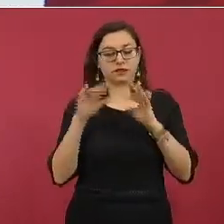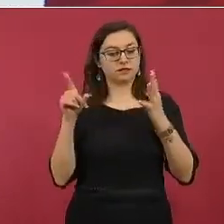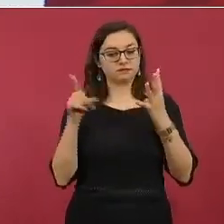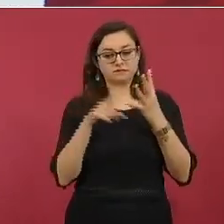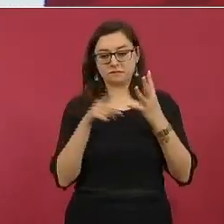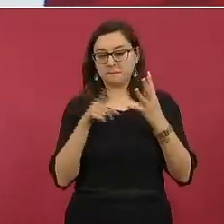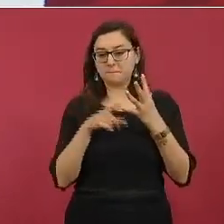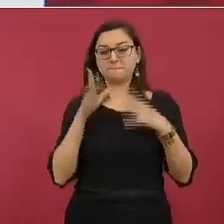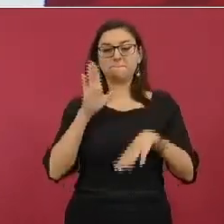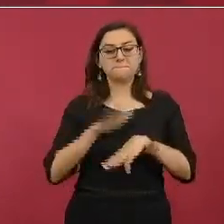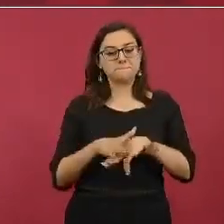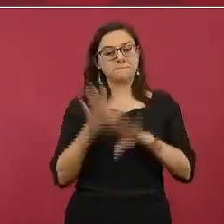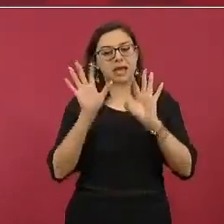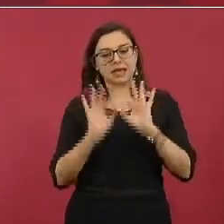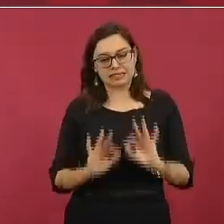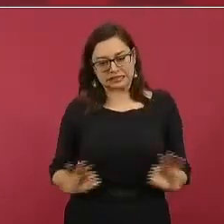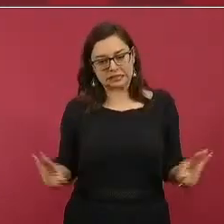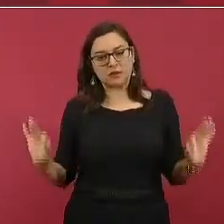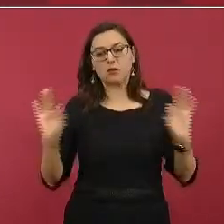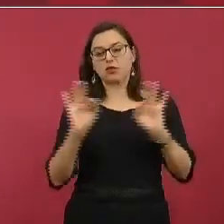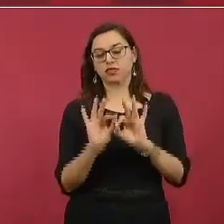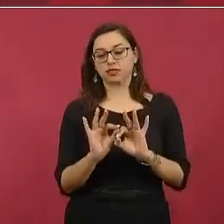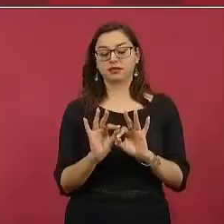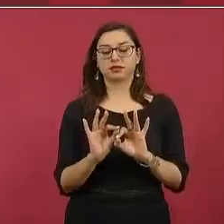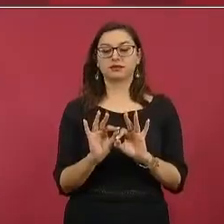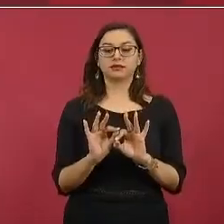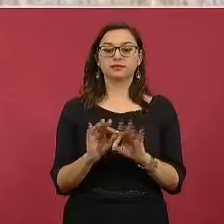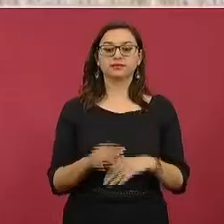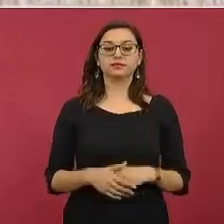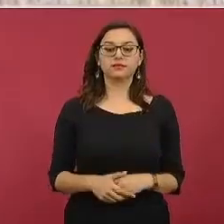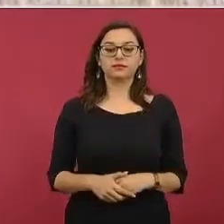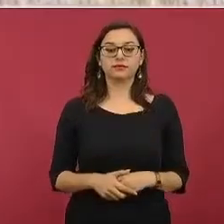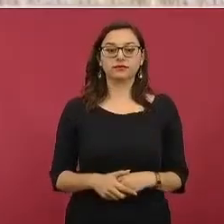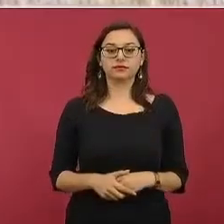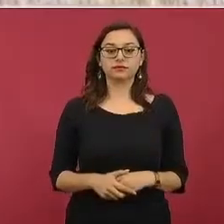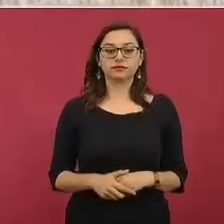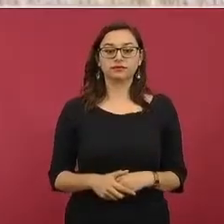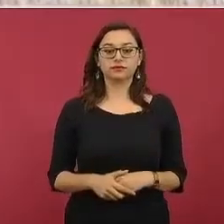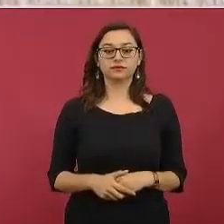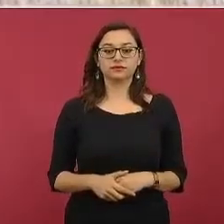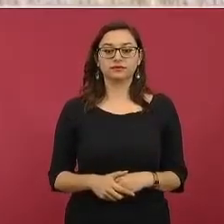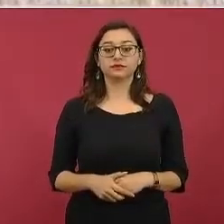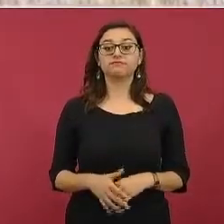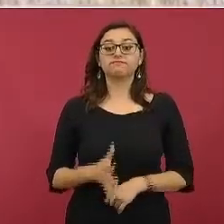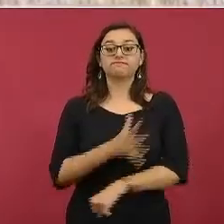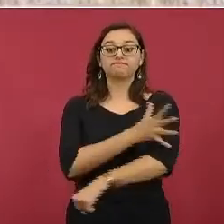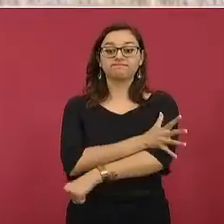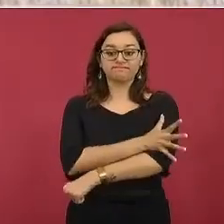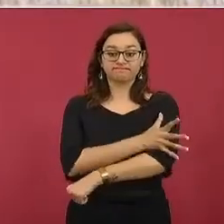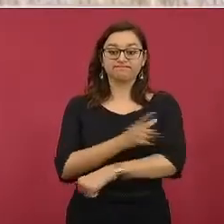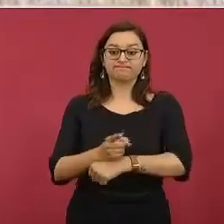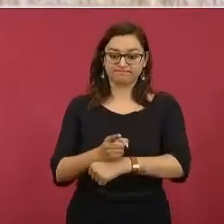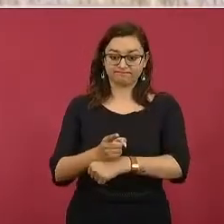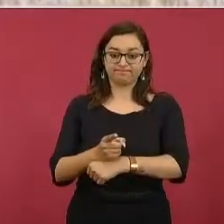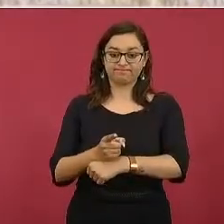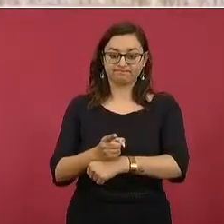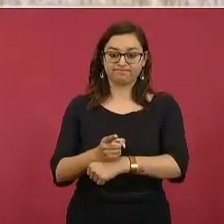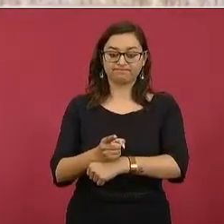la más importante de todas las variables. Muchas gracias, señor. La honestidad,